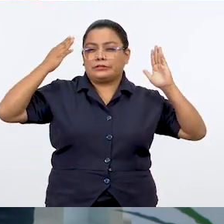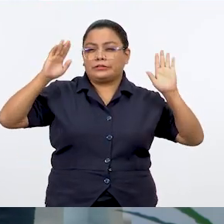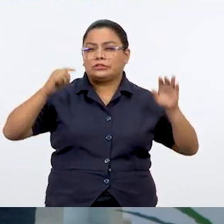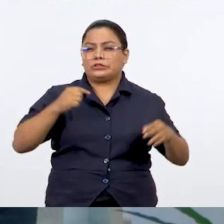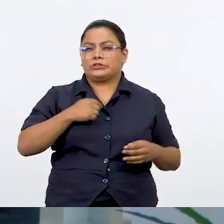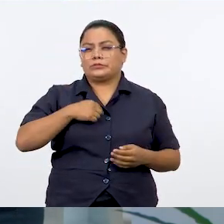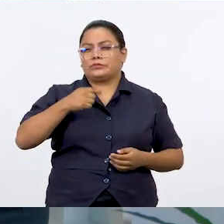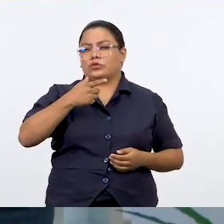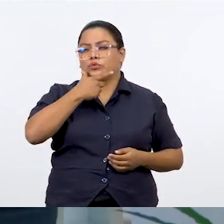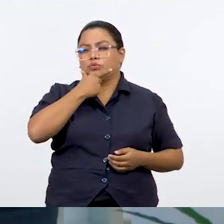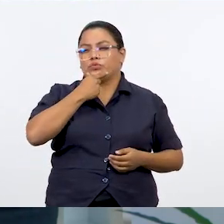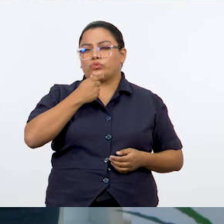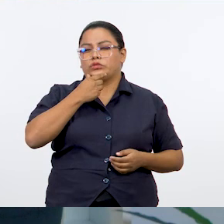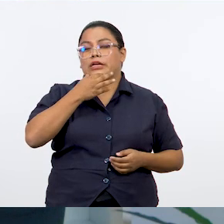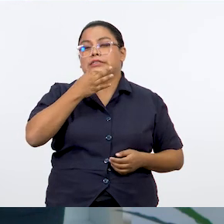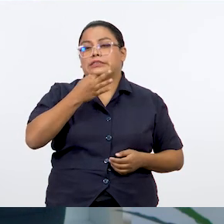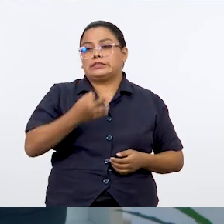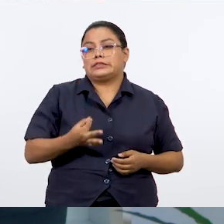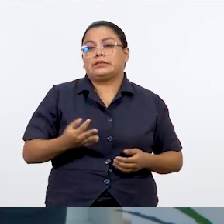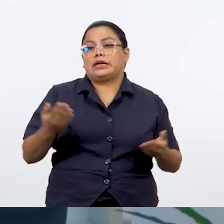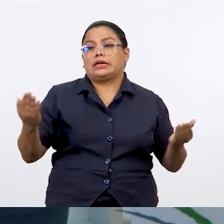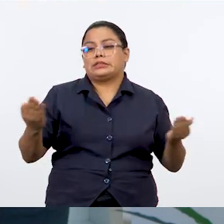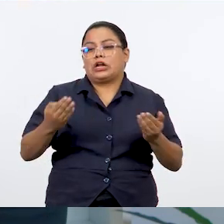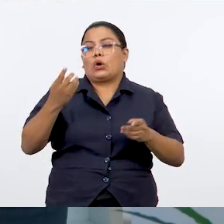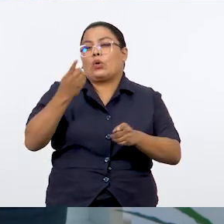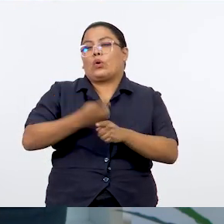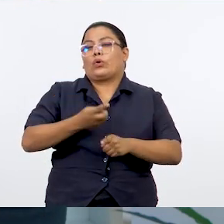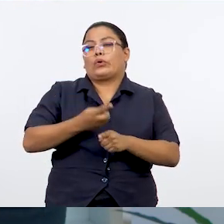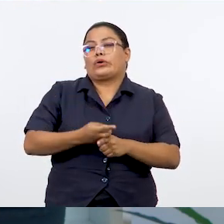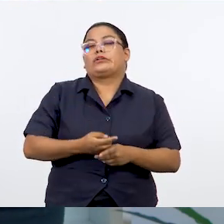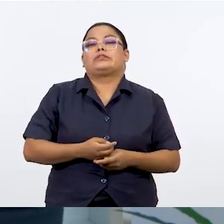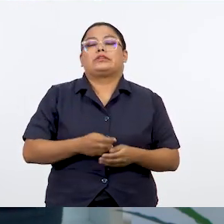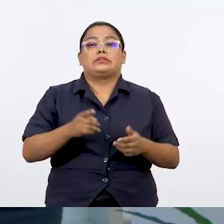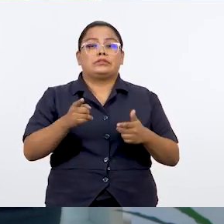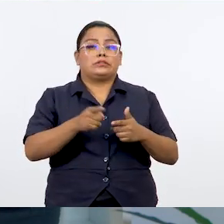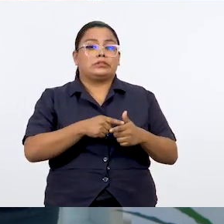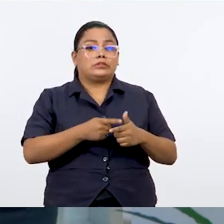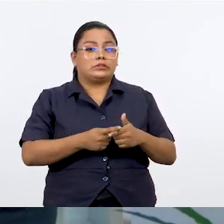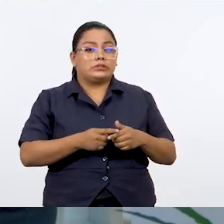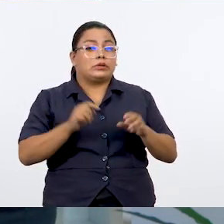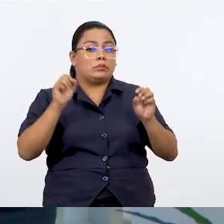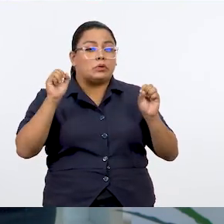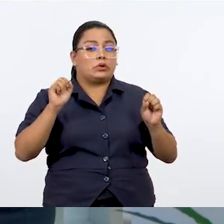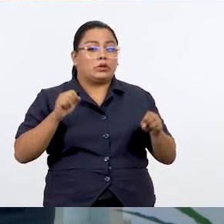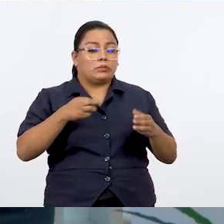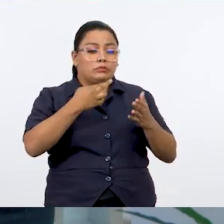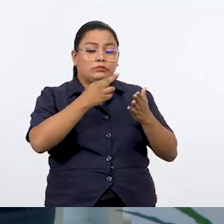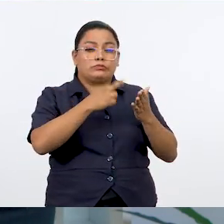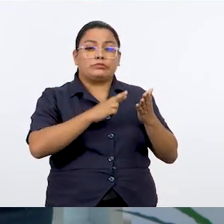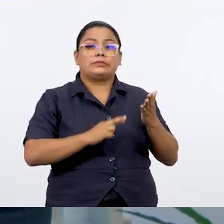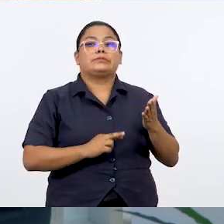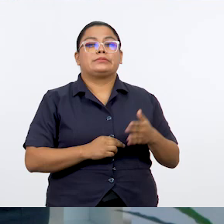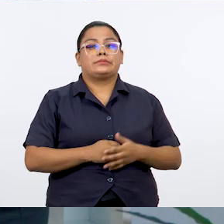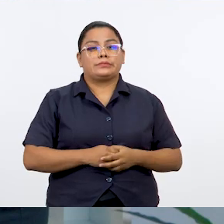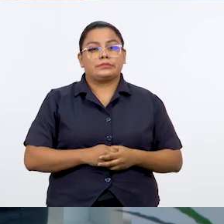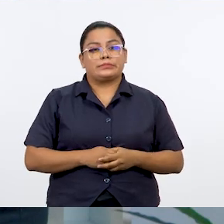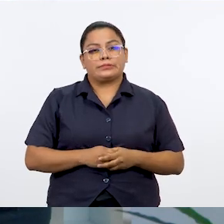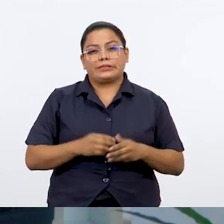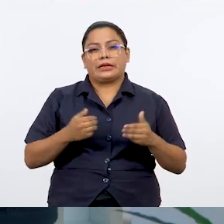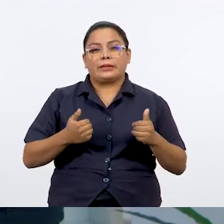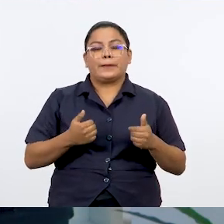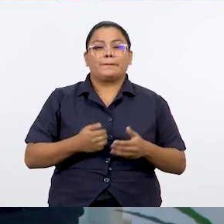me quedaba la duda si en realidad habíamos realizado la operación correctamente. Así que creo que podríamos verificarlo o comprobarlo. Me